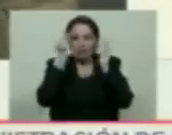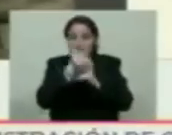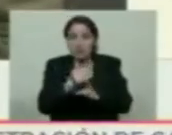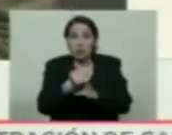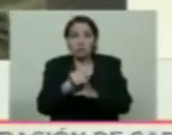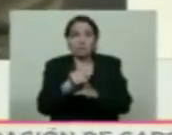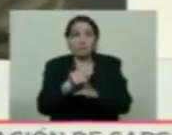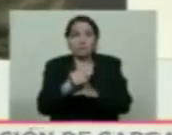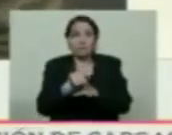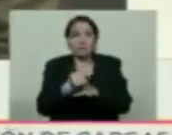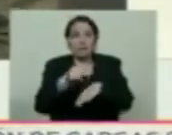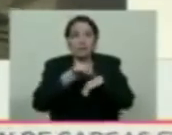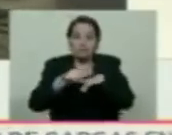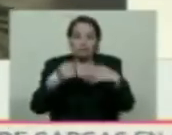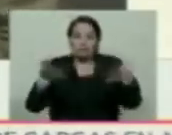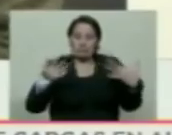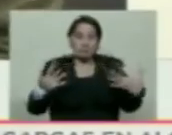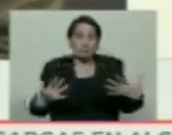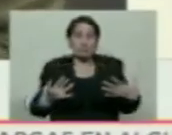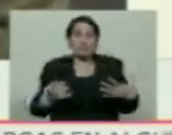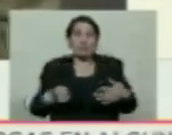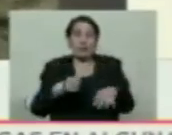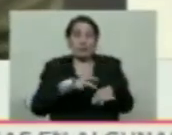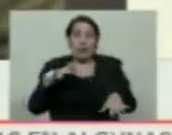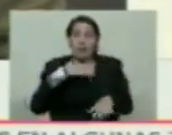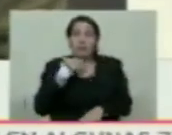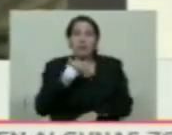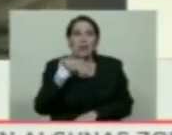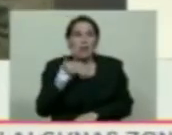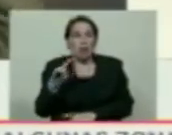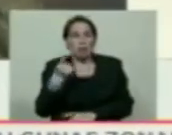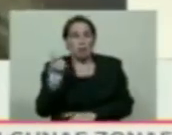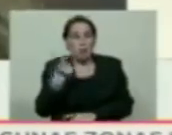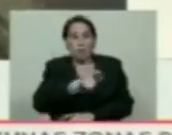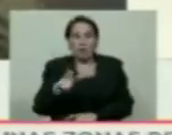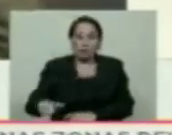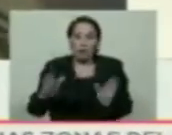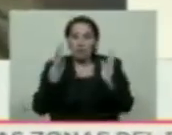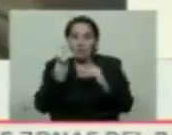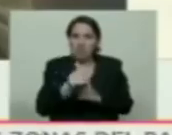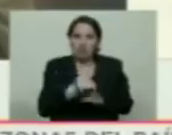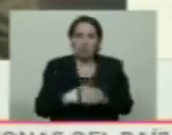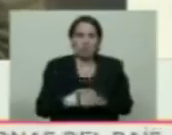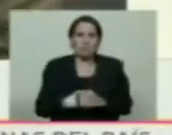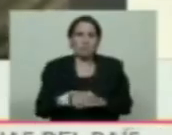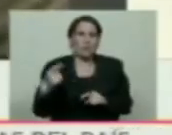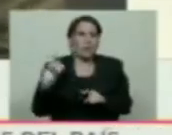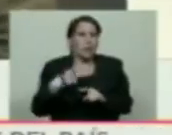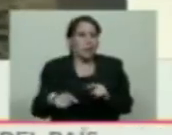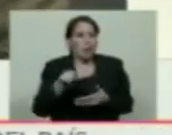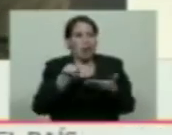tienen quirófanos, los hospitales más grandes, los que tienen, digamos, mayor capacidad resolutiva, mayor número de pacientes atendidos, se atienden con prioridad. Pero en la lista